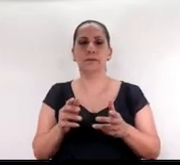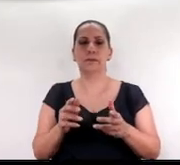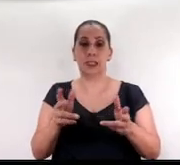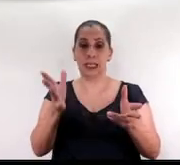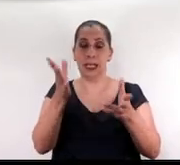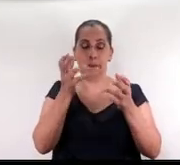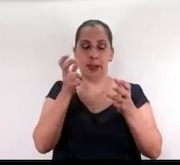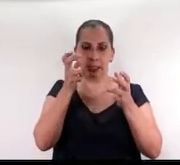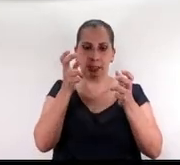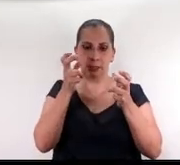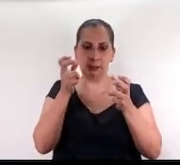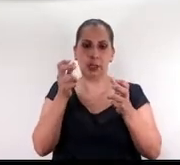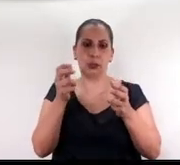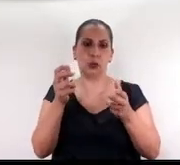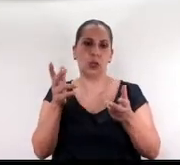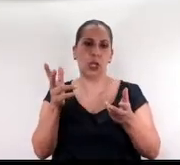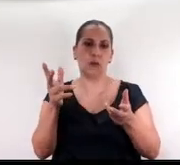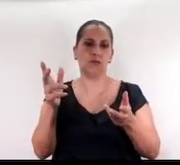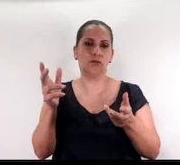radiológico,